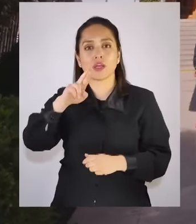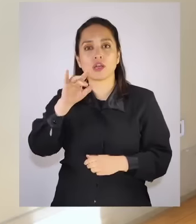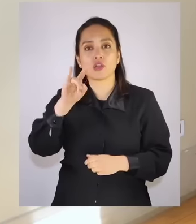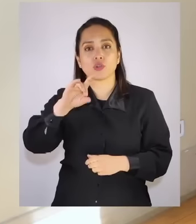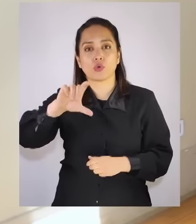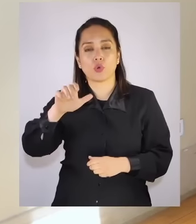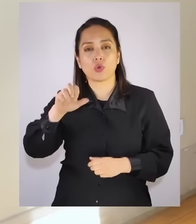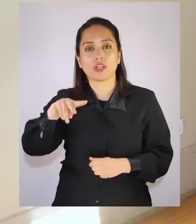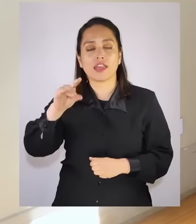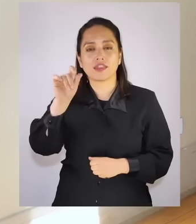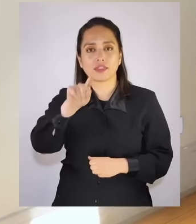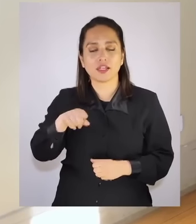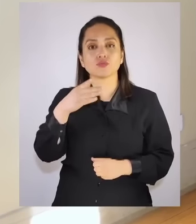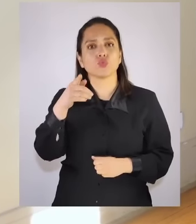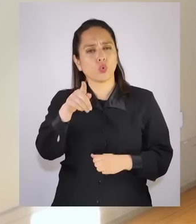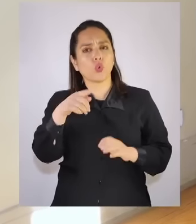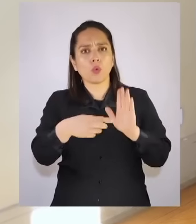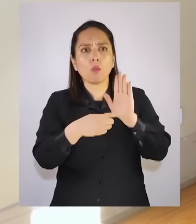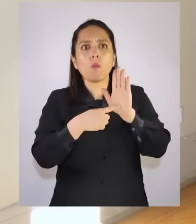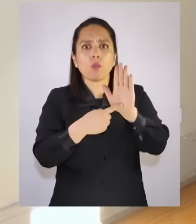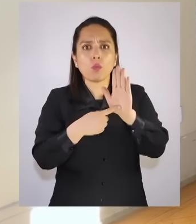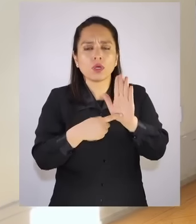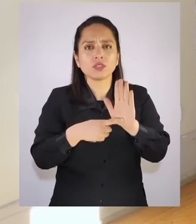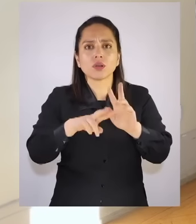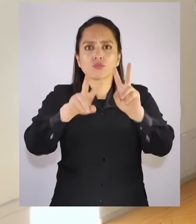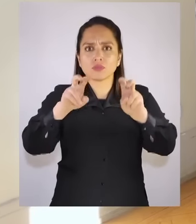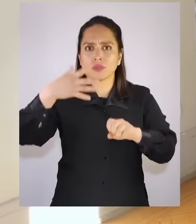que esconde un aspecto clave de este puzzle.